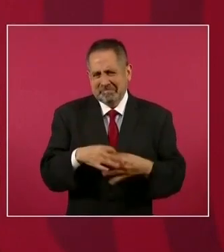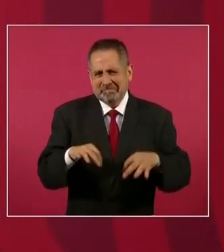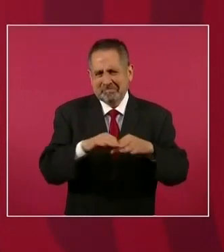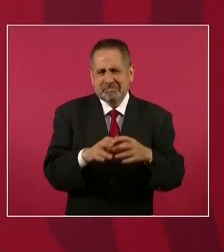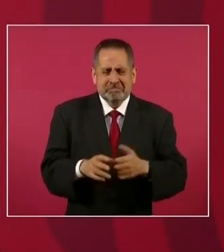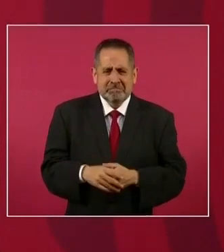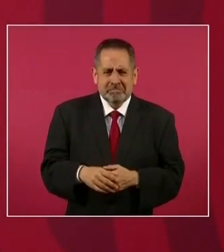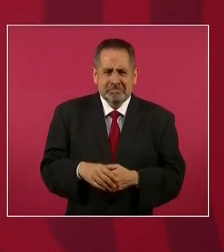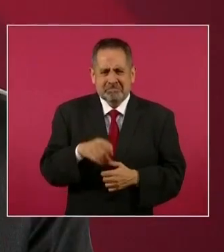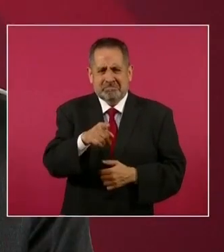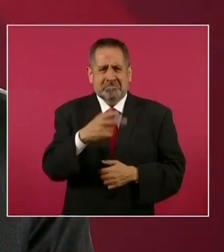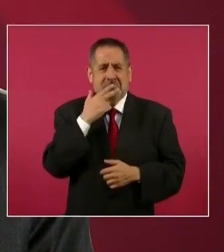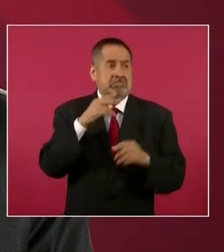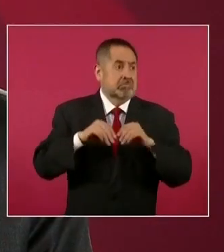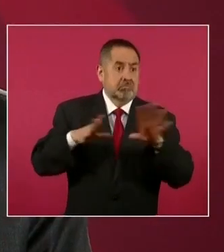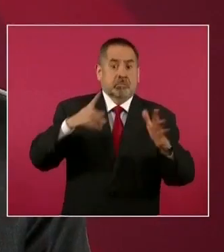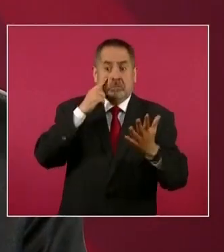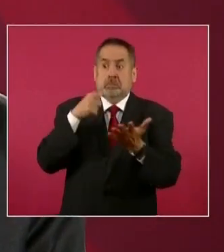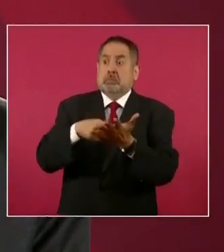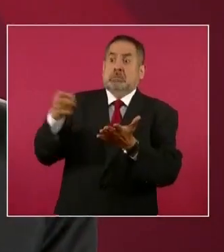No es nota.